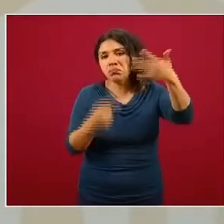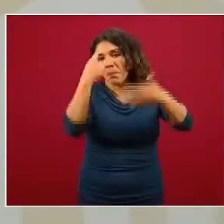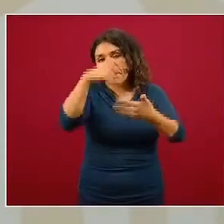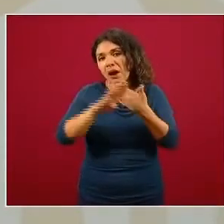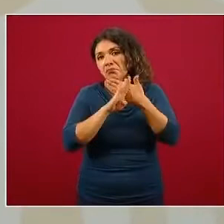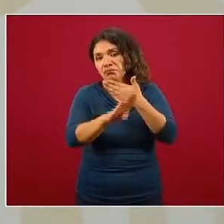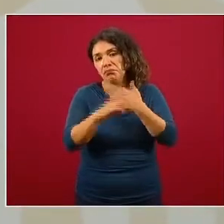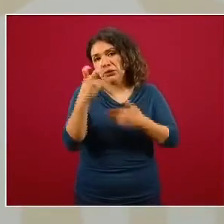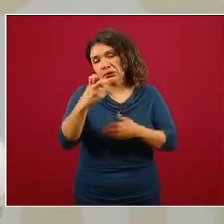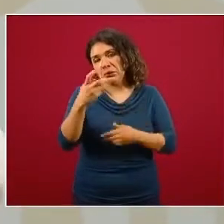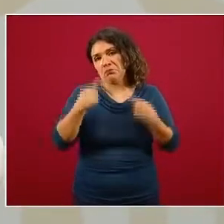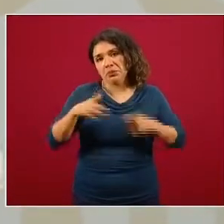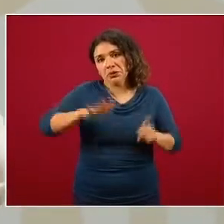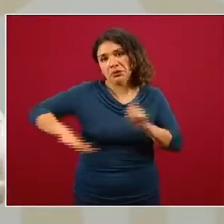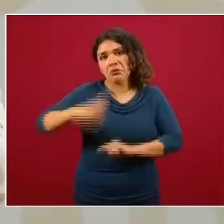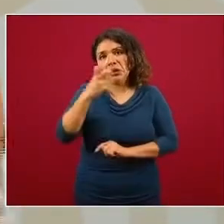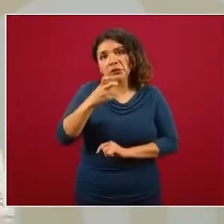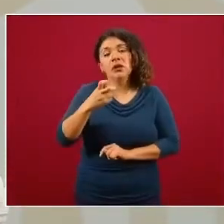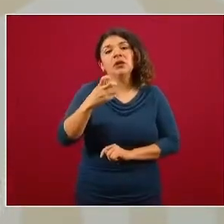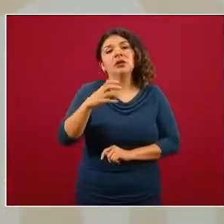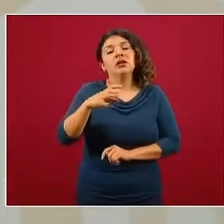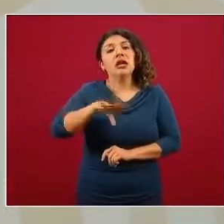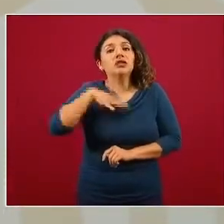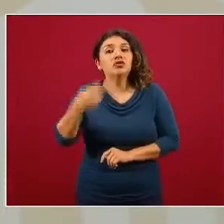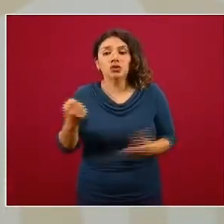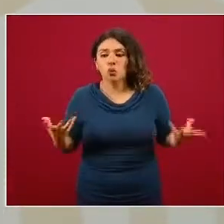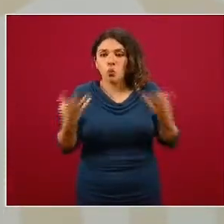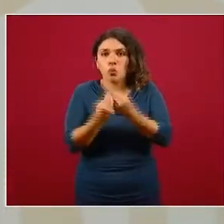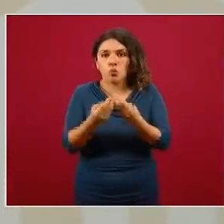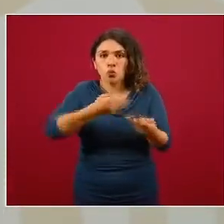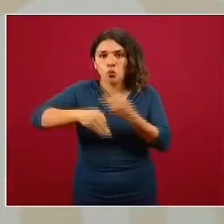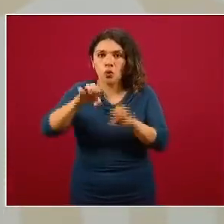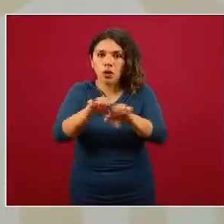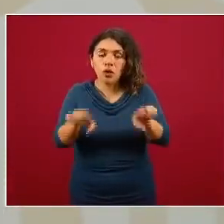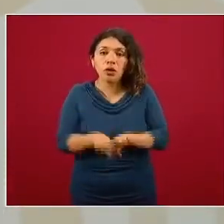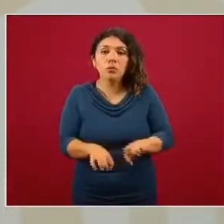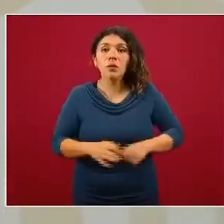inmunidad poblacional. Es un esfuerzo complementario.